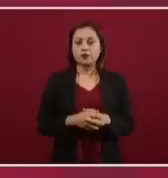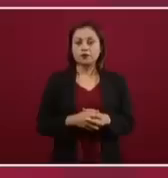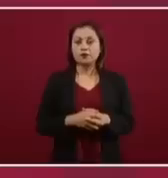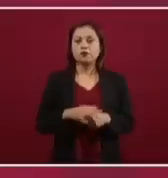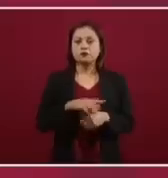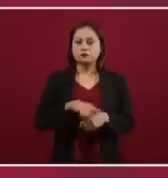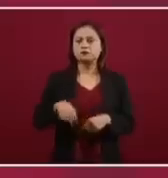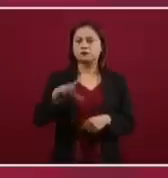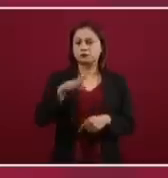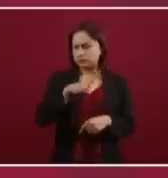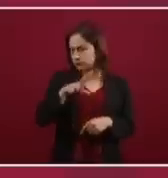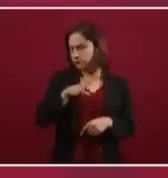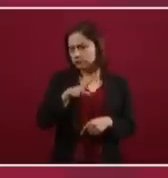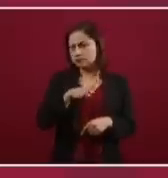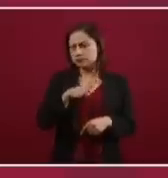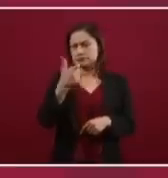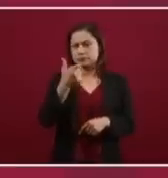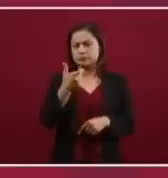recursos.